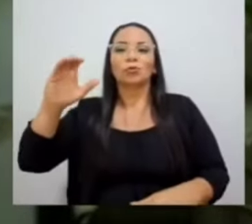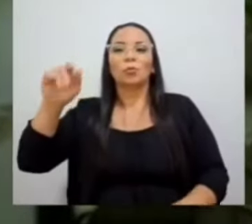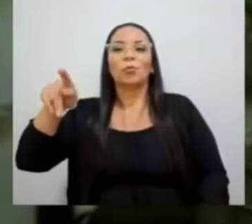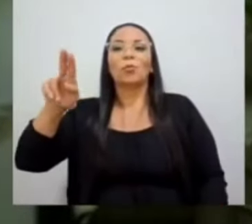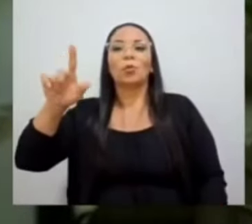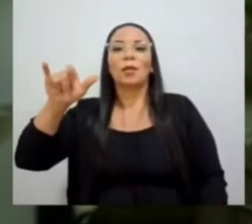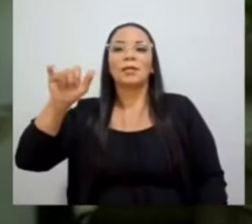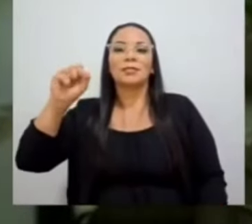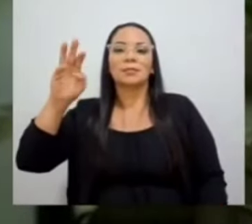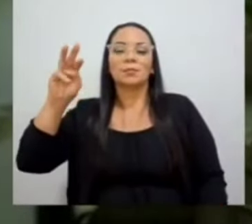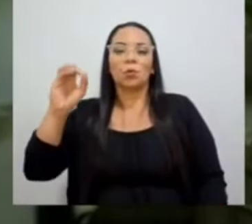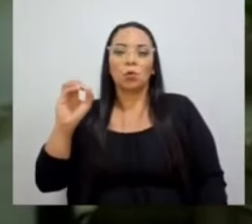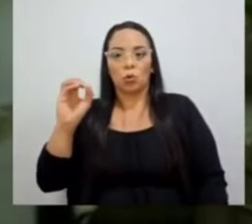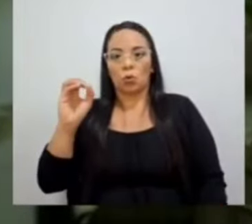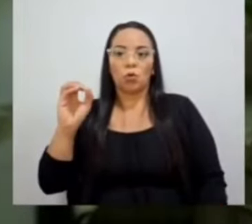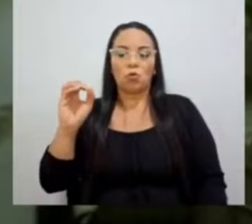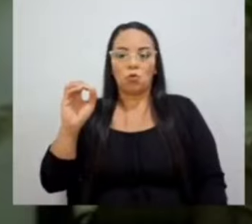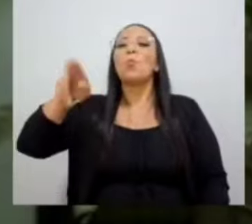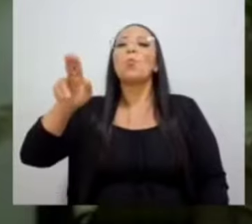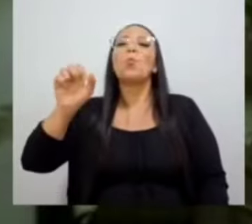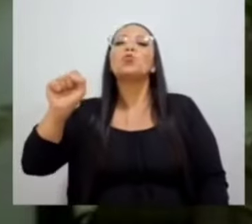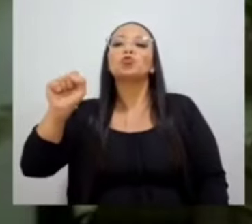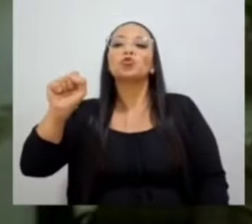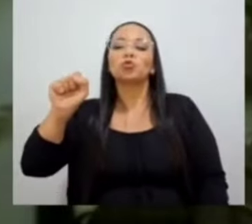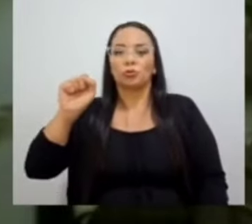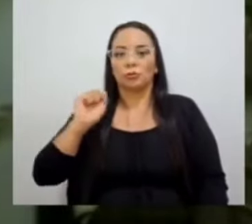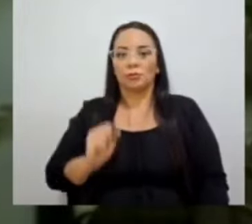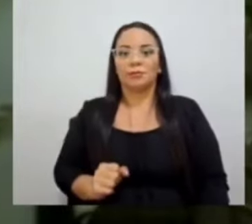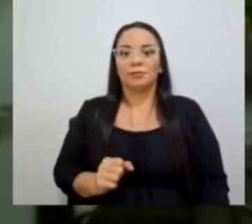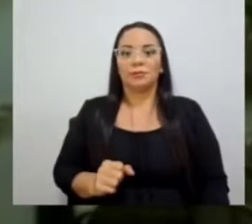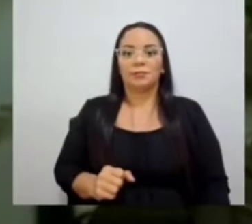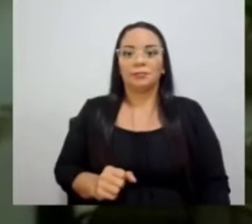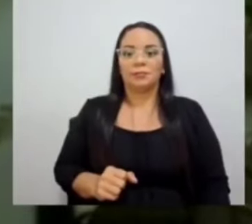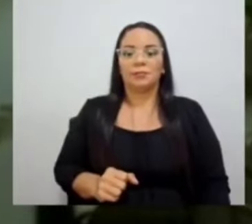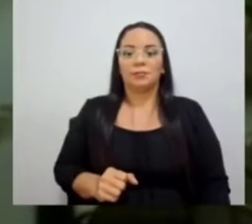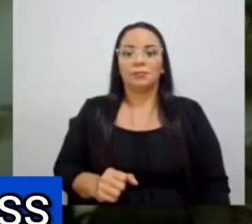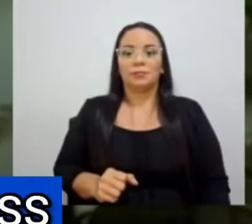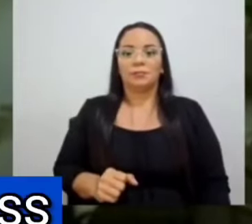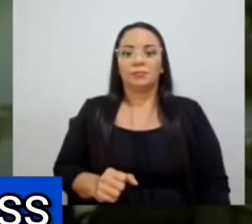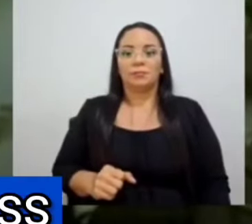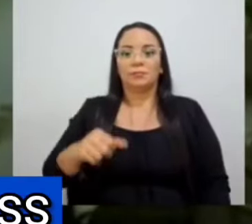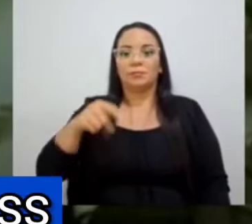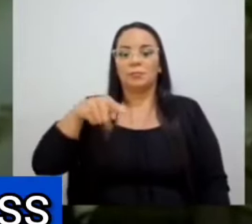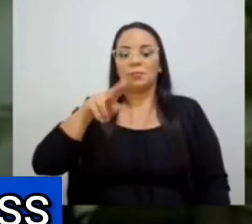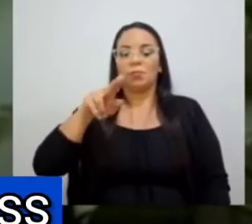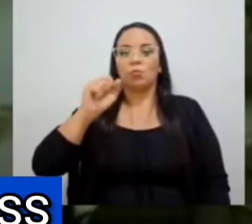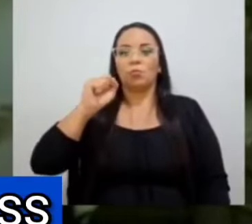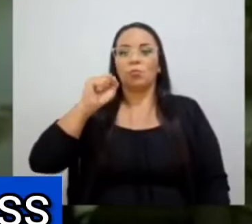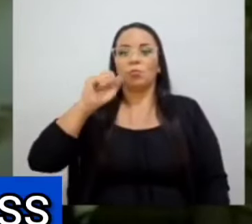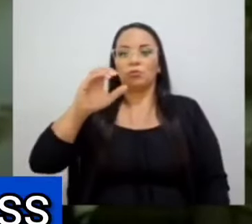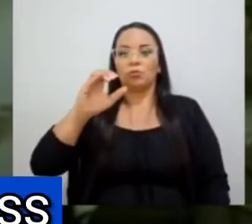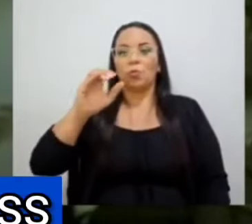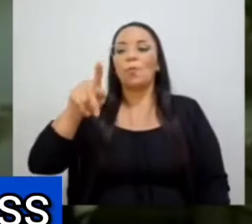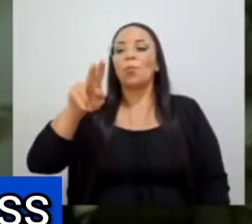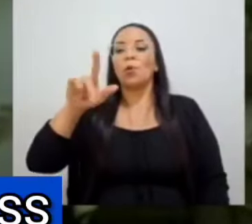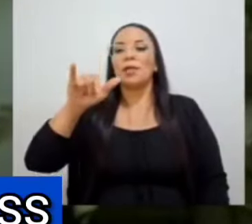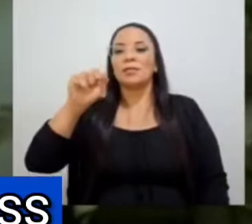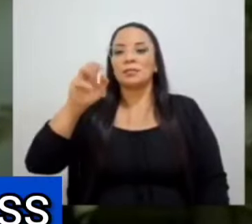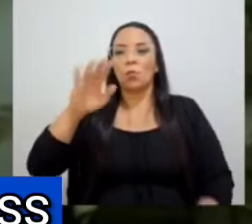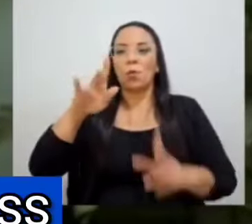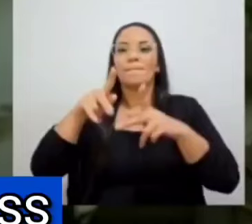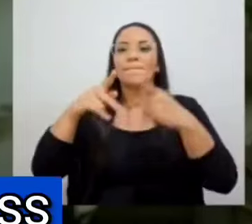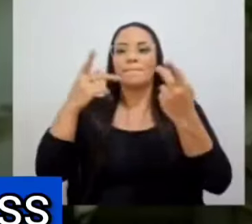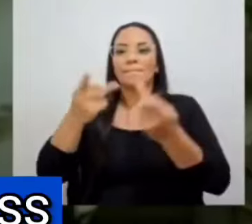PUSC-pulismo del partido PUS. Ojalá escuche bien mis palabras. PUS-pulismo del